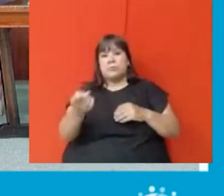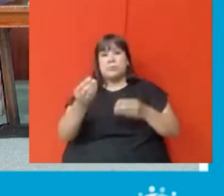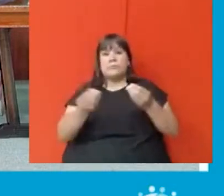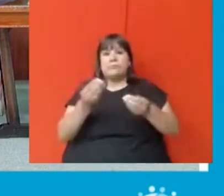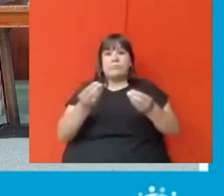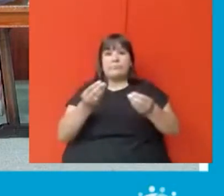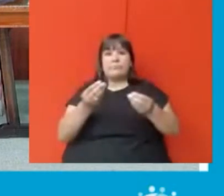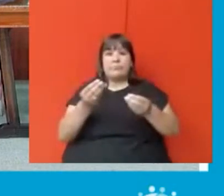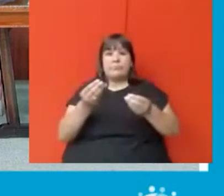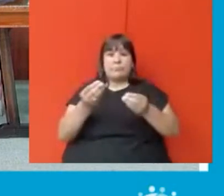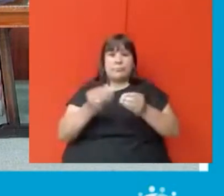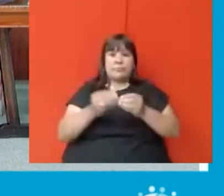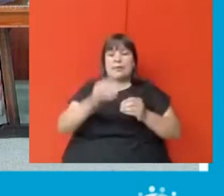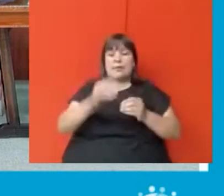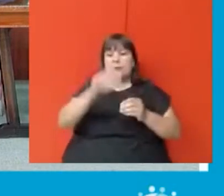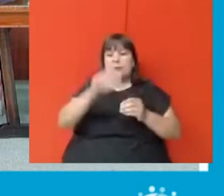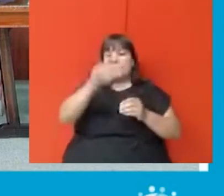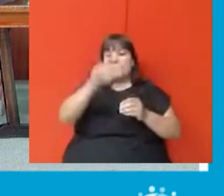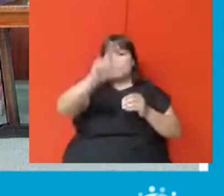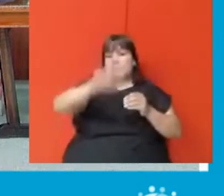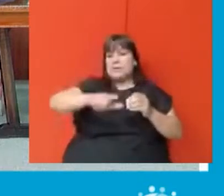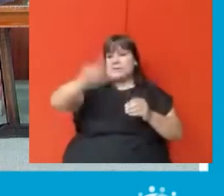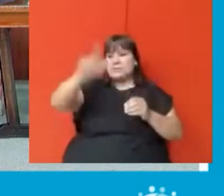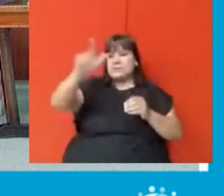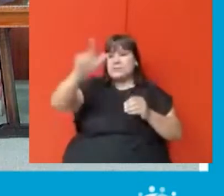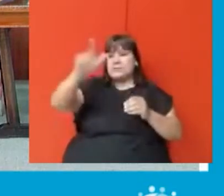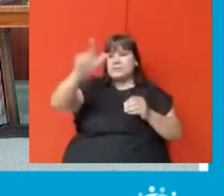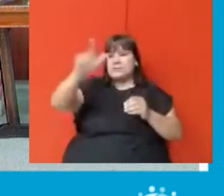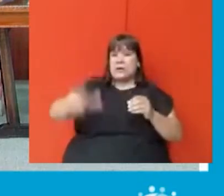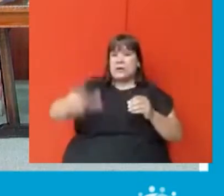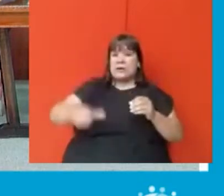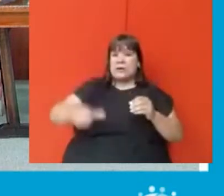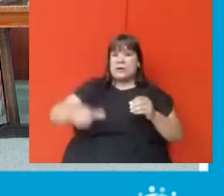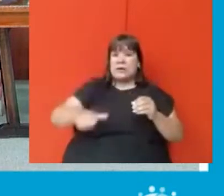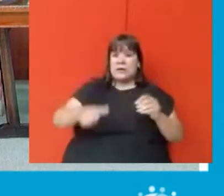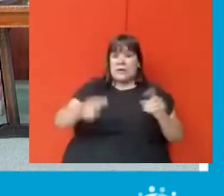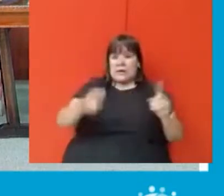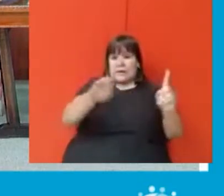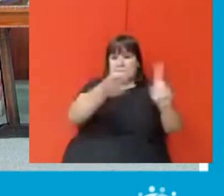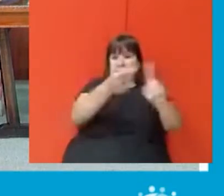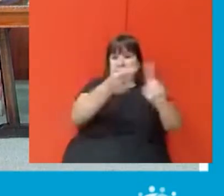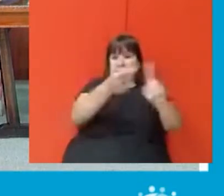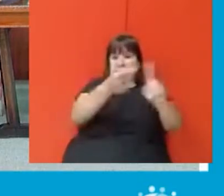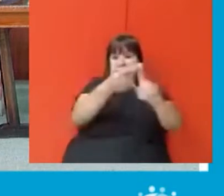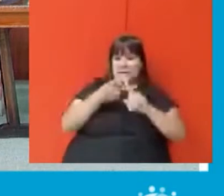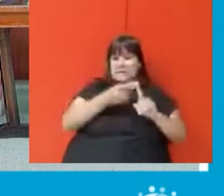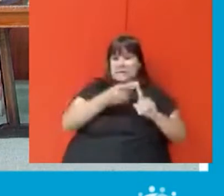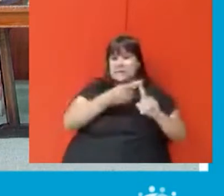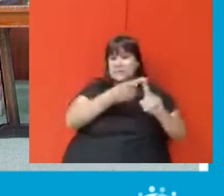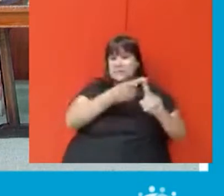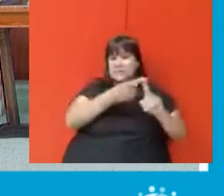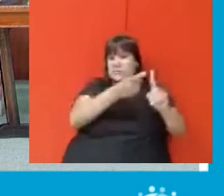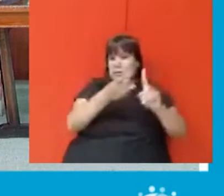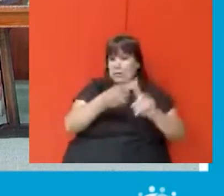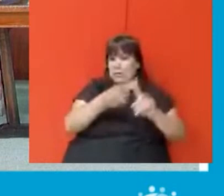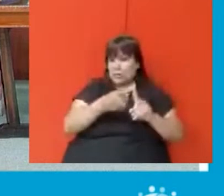una parte que es macro, que tiene que ver con las políticas, digamos, y las